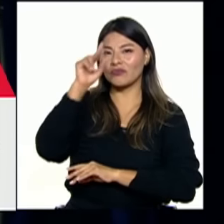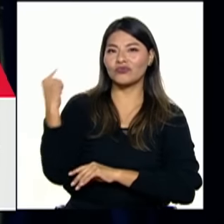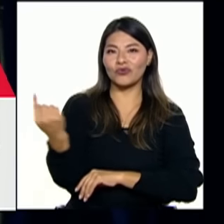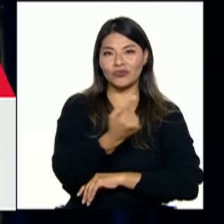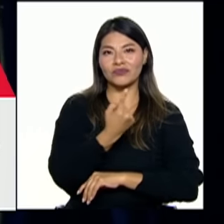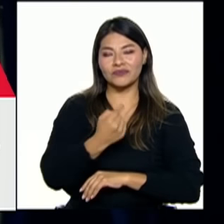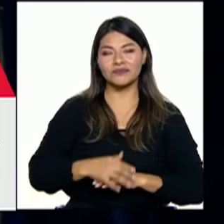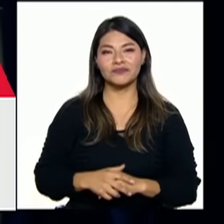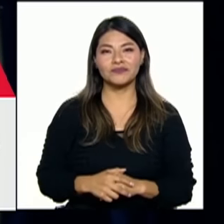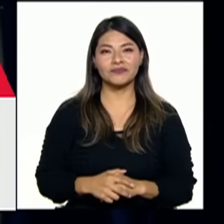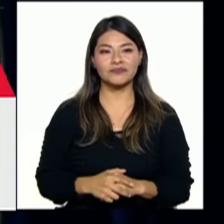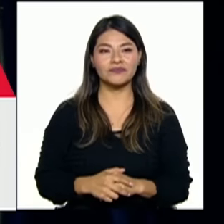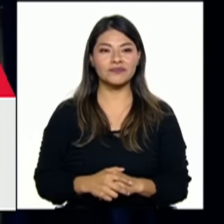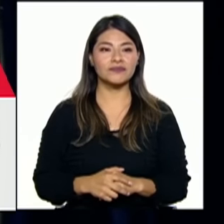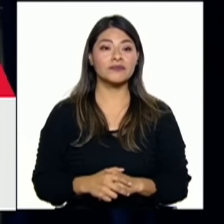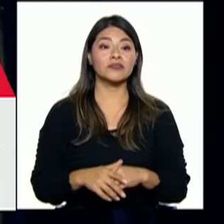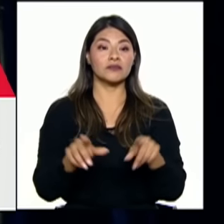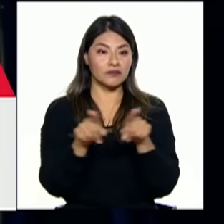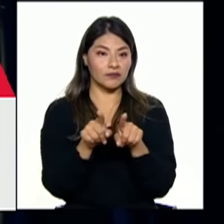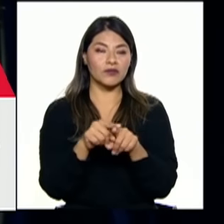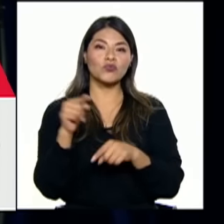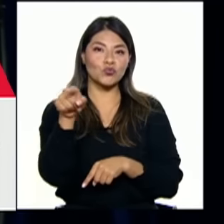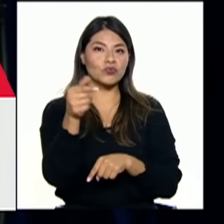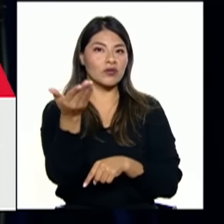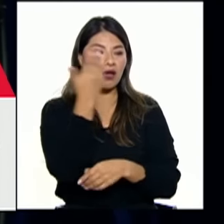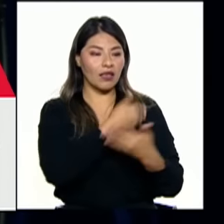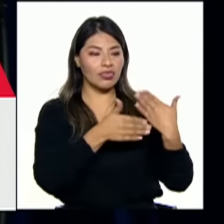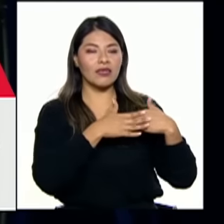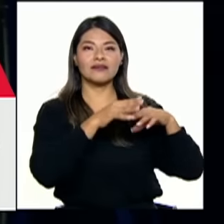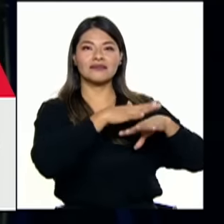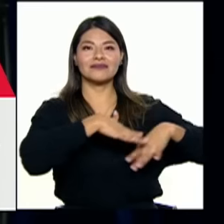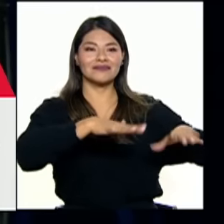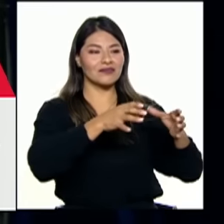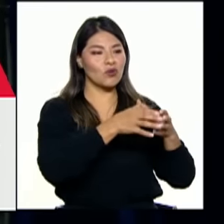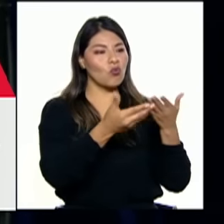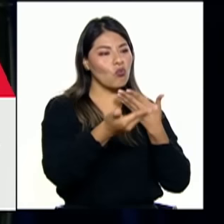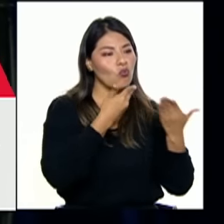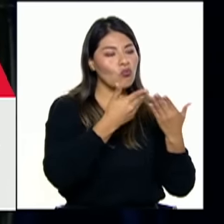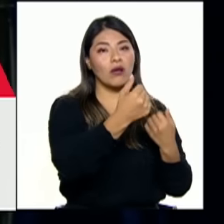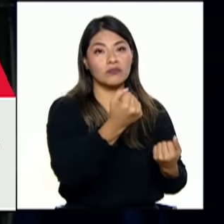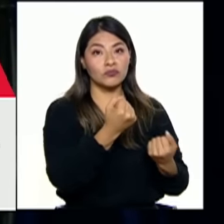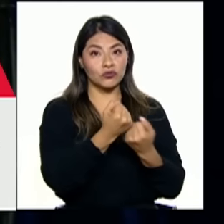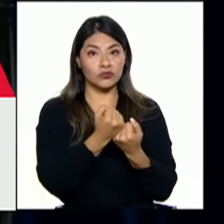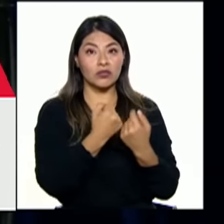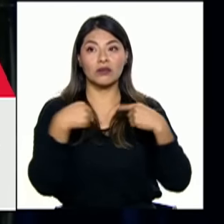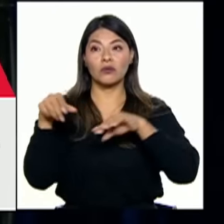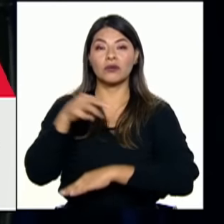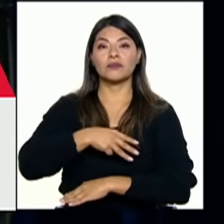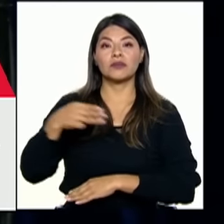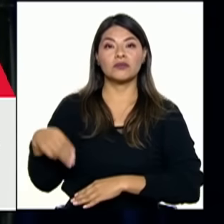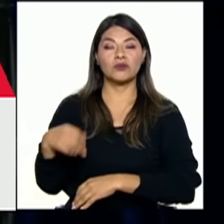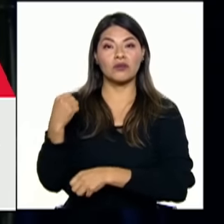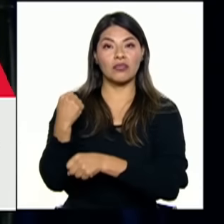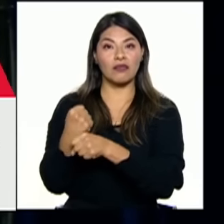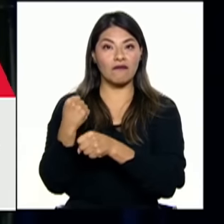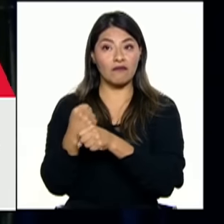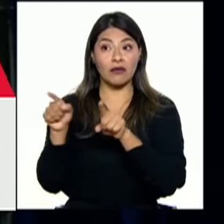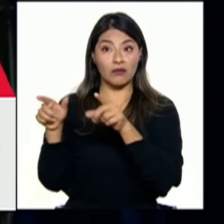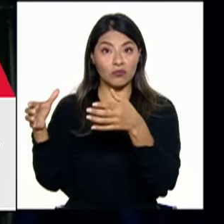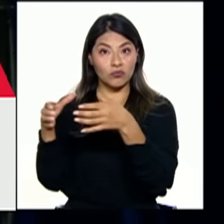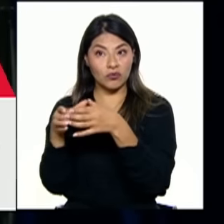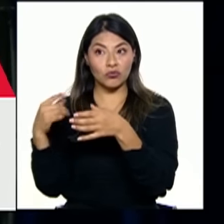Asimismo, resalto sus aportes en la mesa bilateral que conforman con el Ministerio de Trabajo y Promoción del